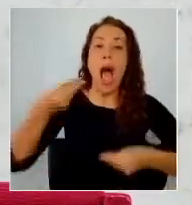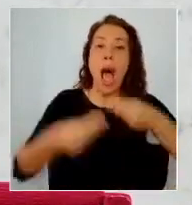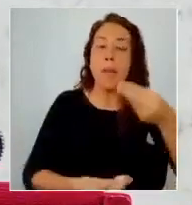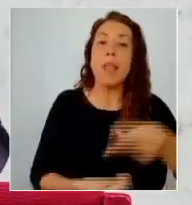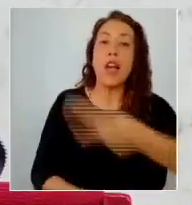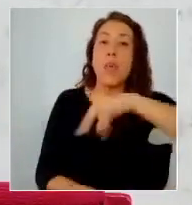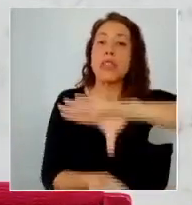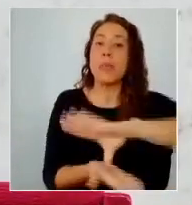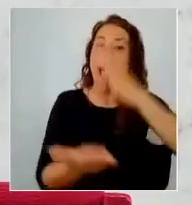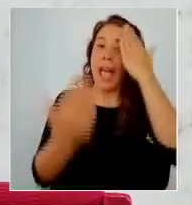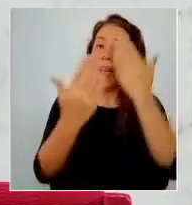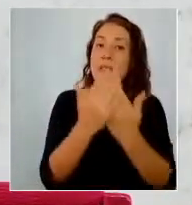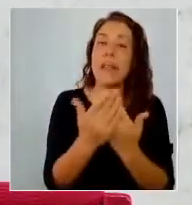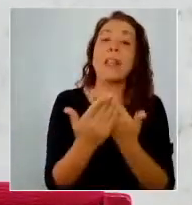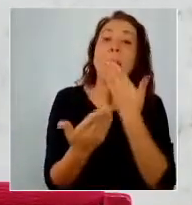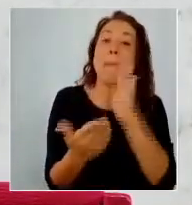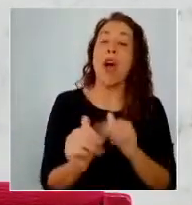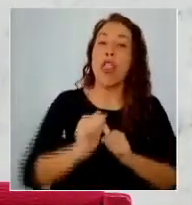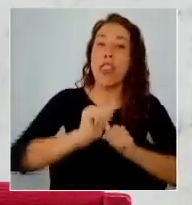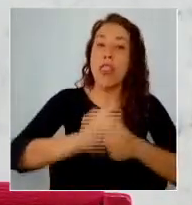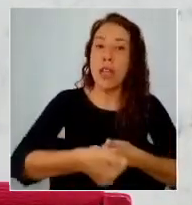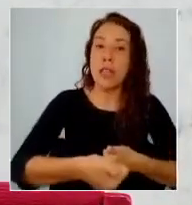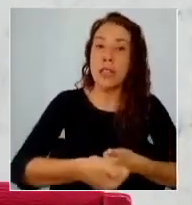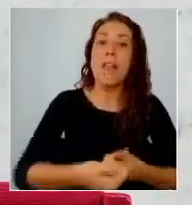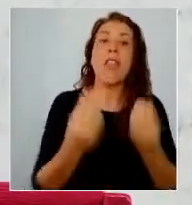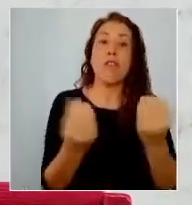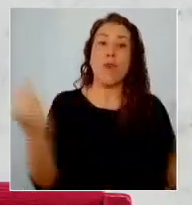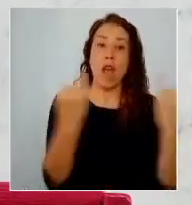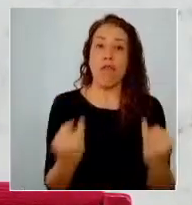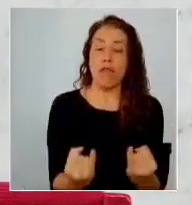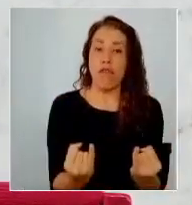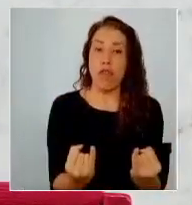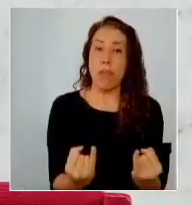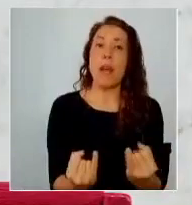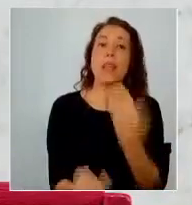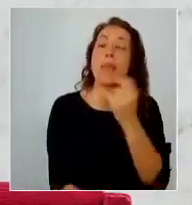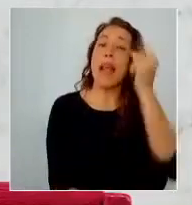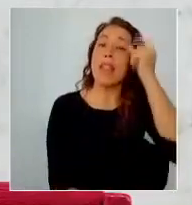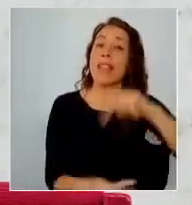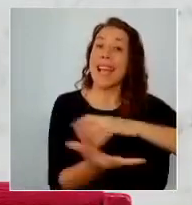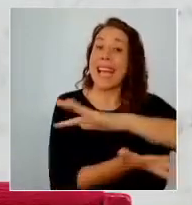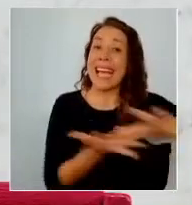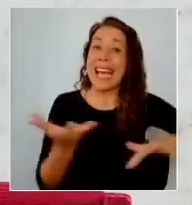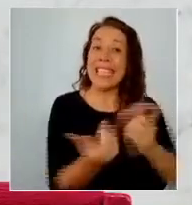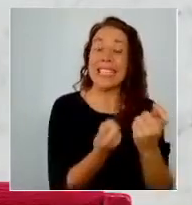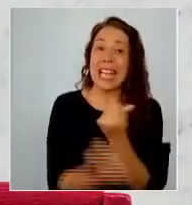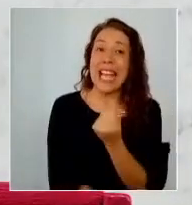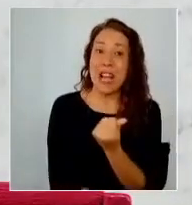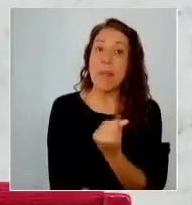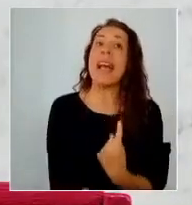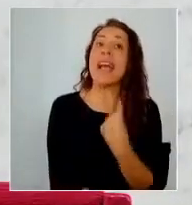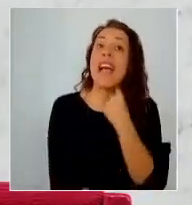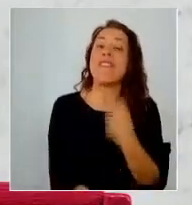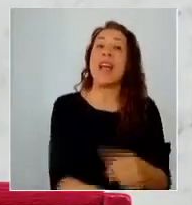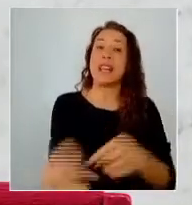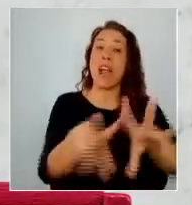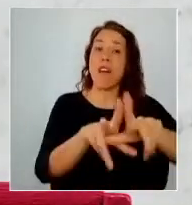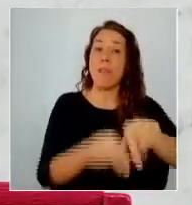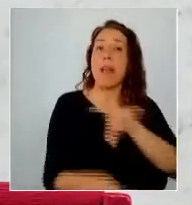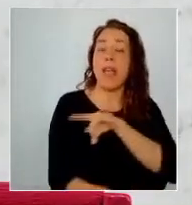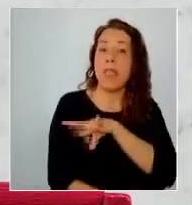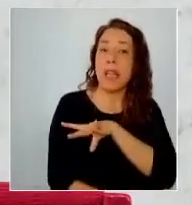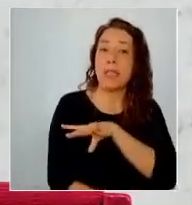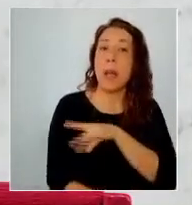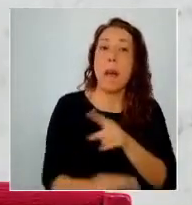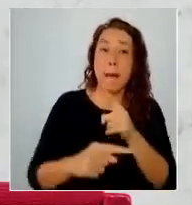Lo desafíos de manera adecuada conscientes de la crisis económica que está afectando a la familia chilena A mediados del mes